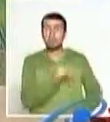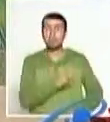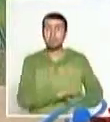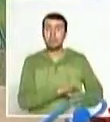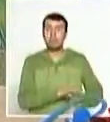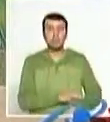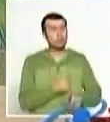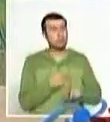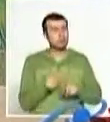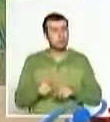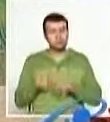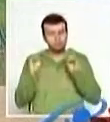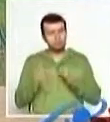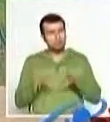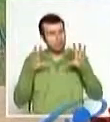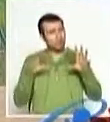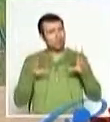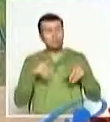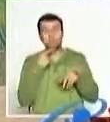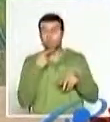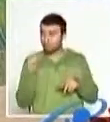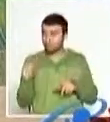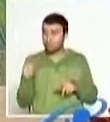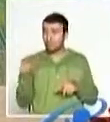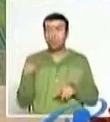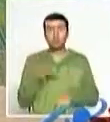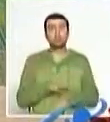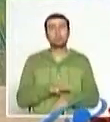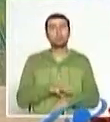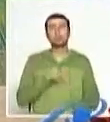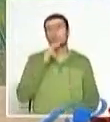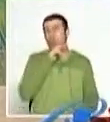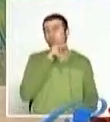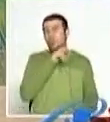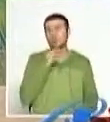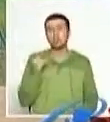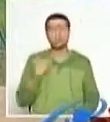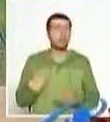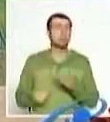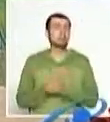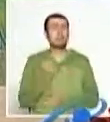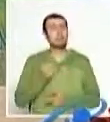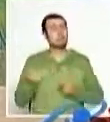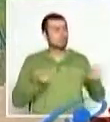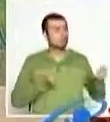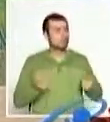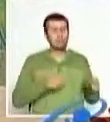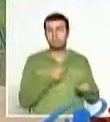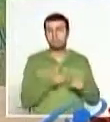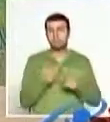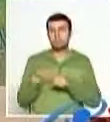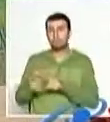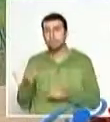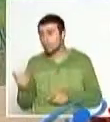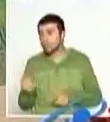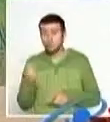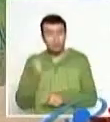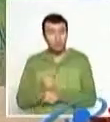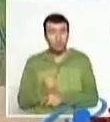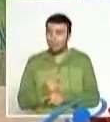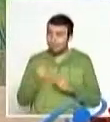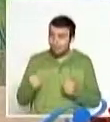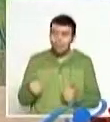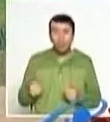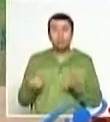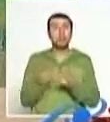que de los que habló el doctor Rojas ahorita cuando empiezan a ofertarnos un mundo de productos, no funcionan de la misma manera para todo el